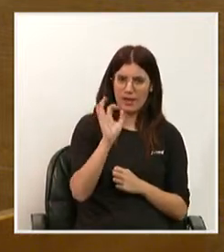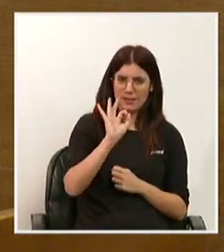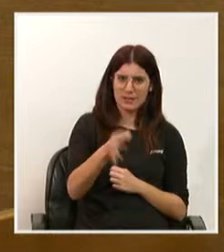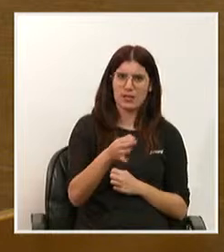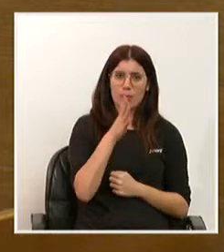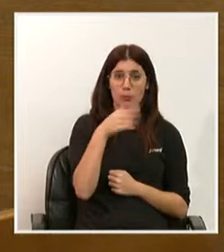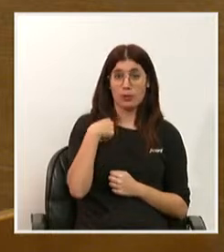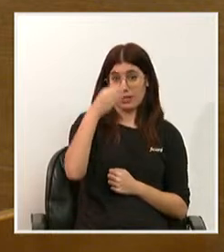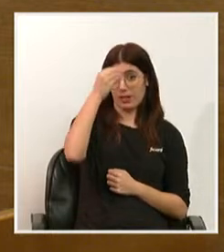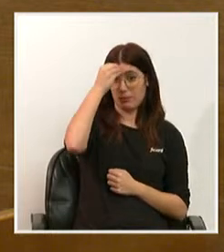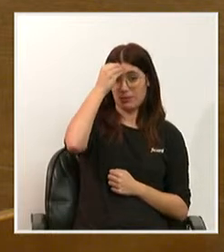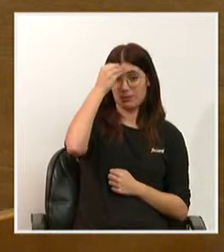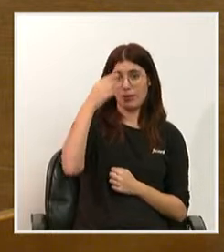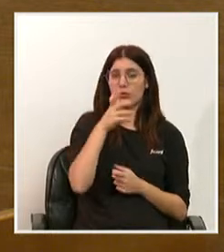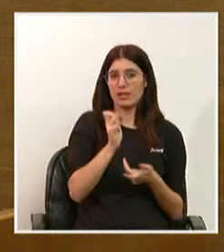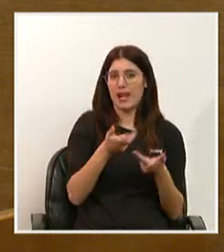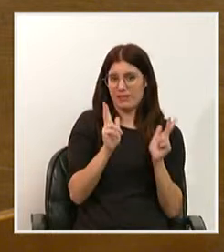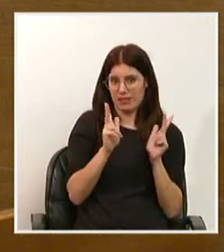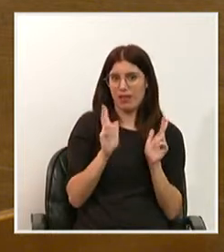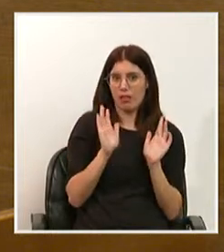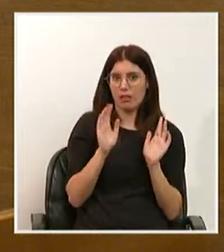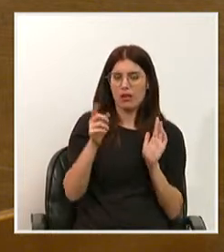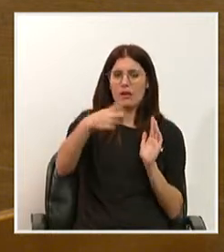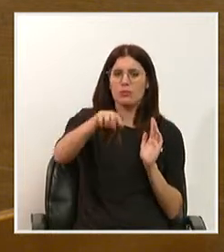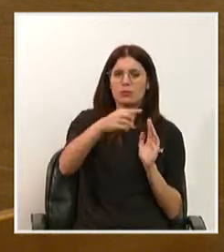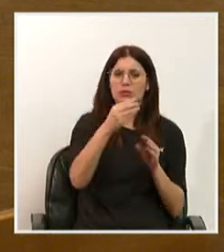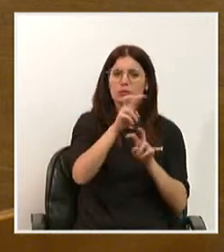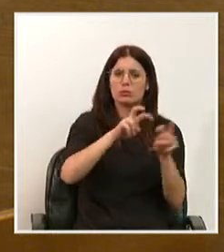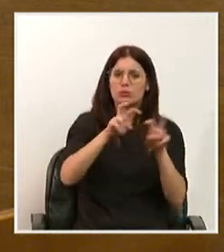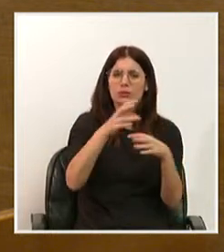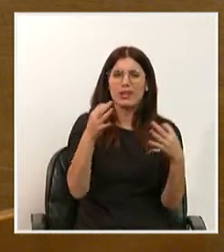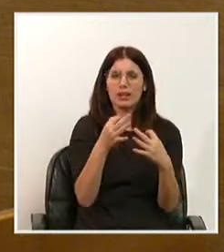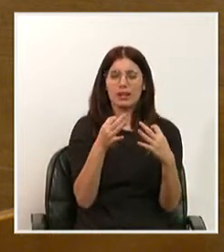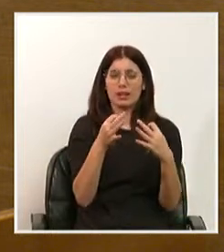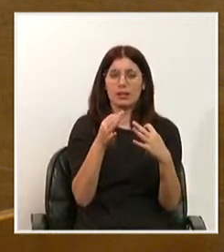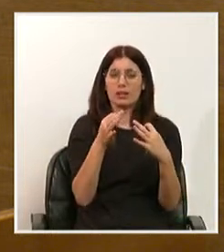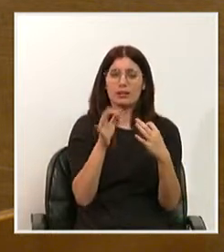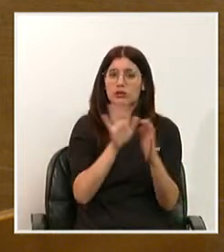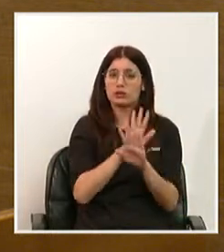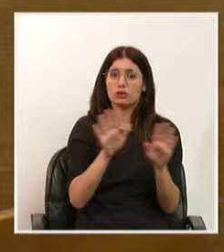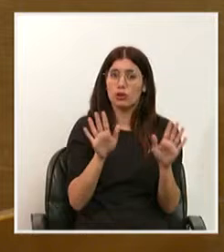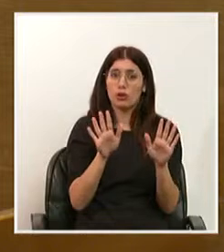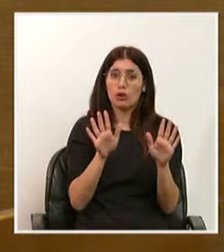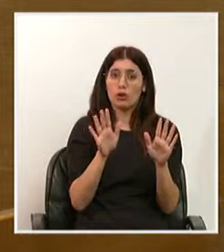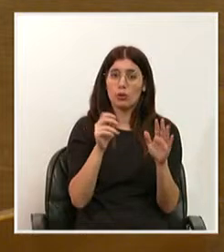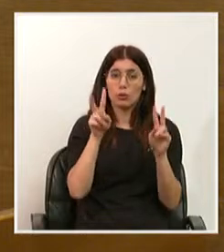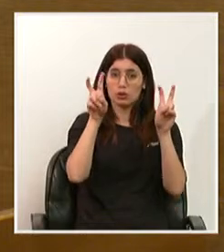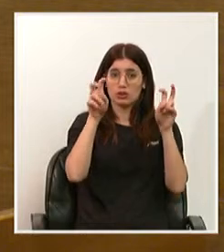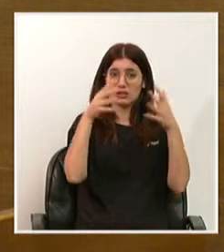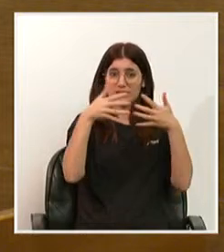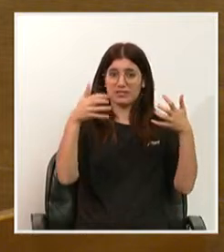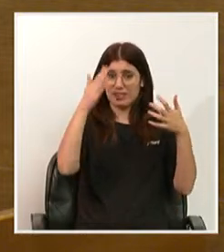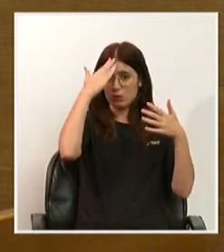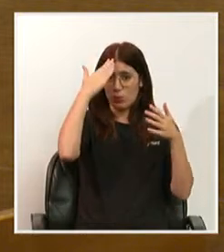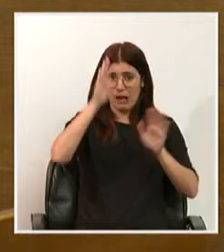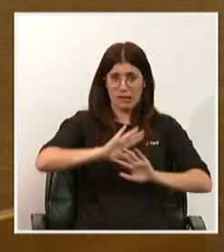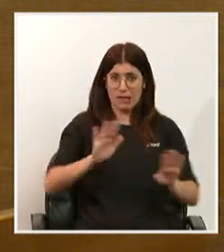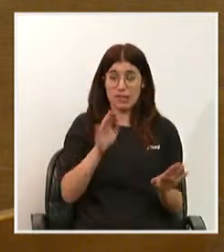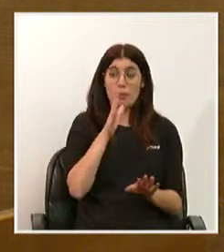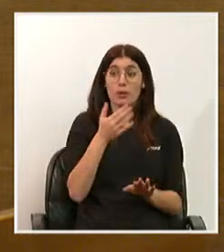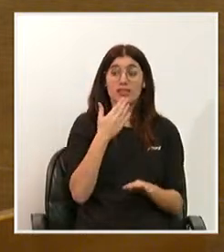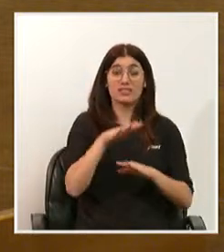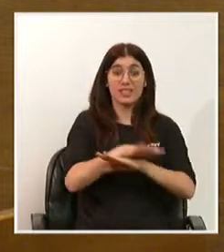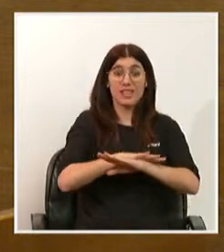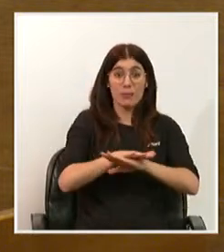cre en labert lo que bus sonnic titular cu